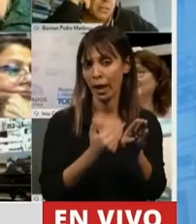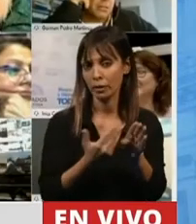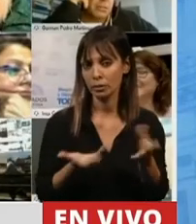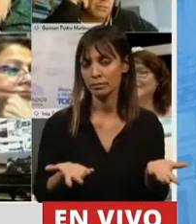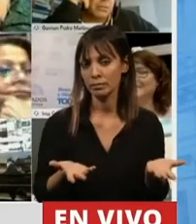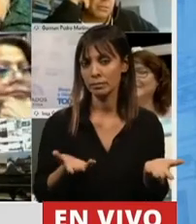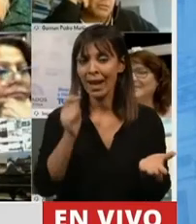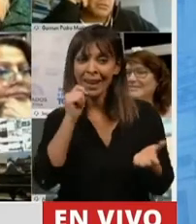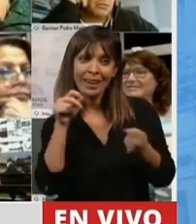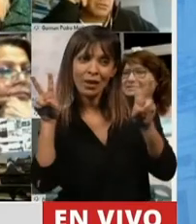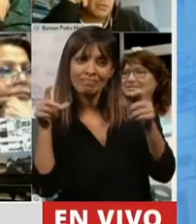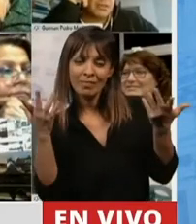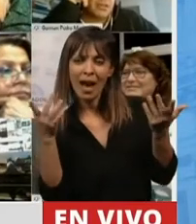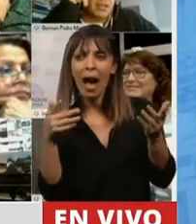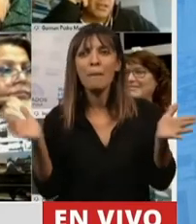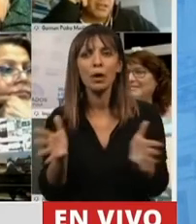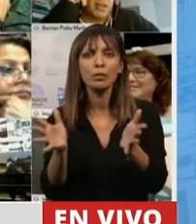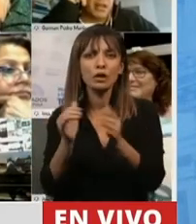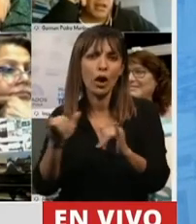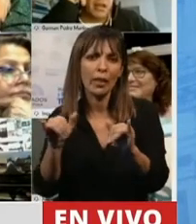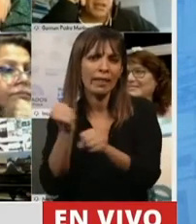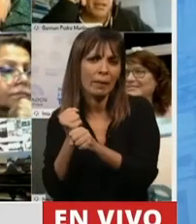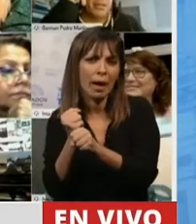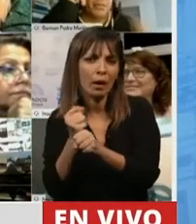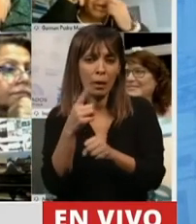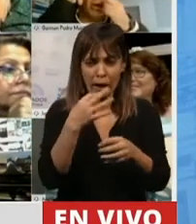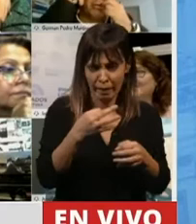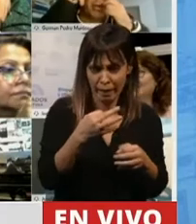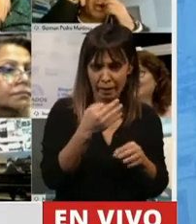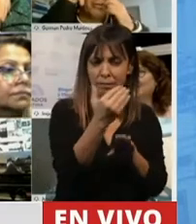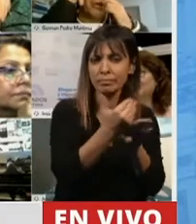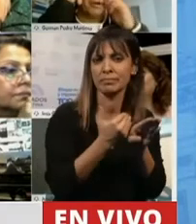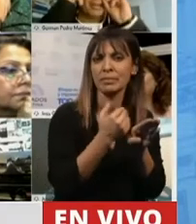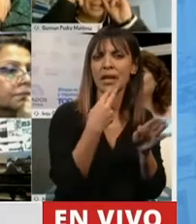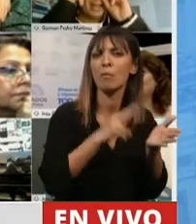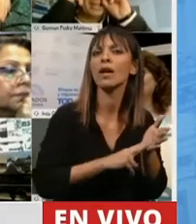promoción de una actividad, pero lo que estamos haciendo en realidad es bajar impuestos.